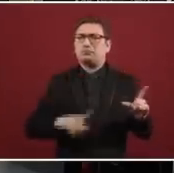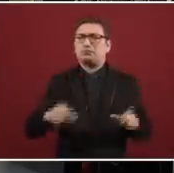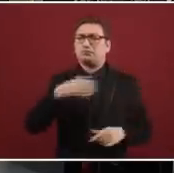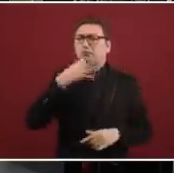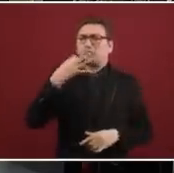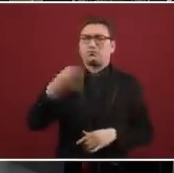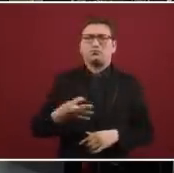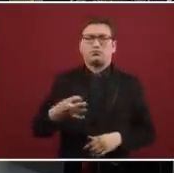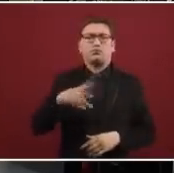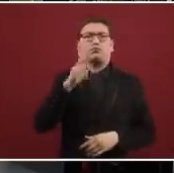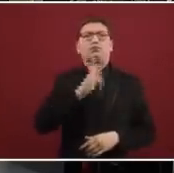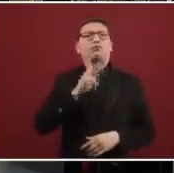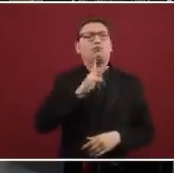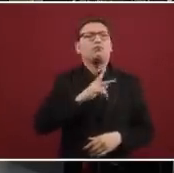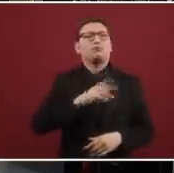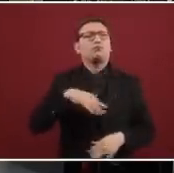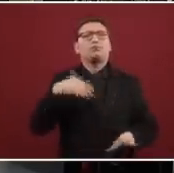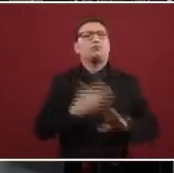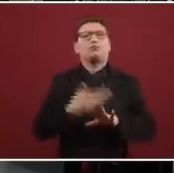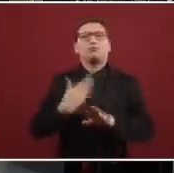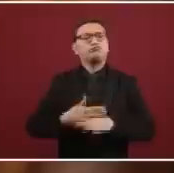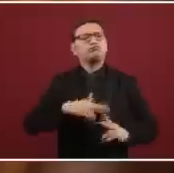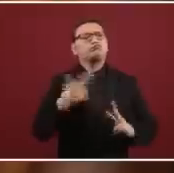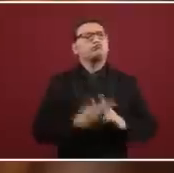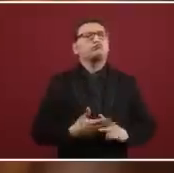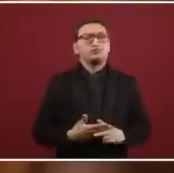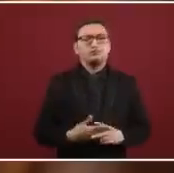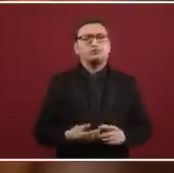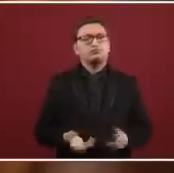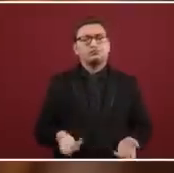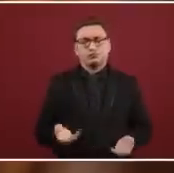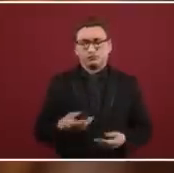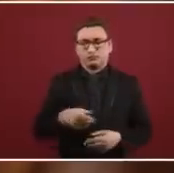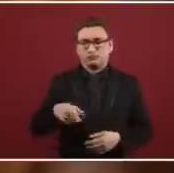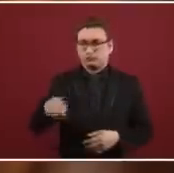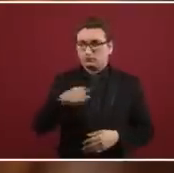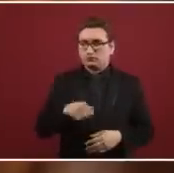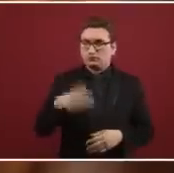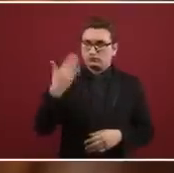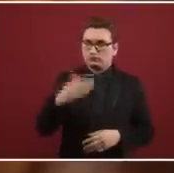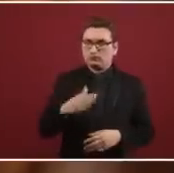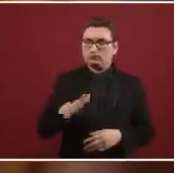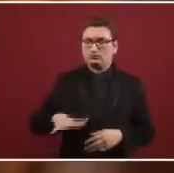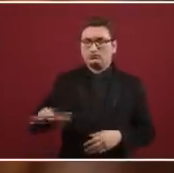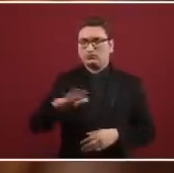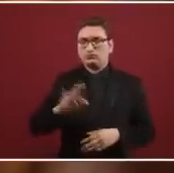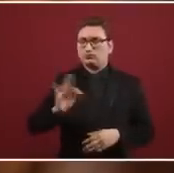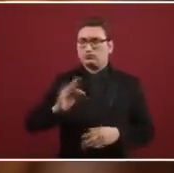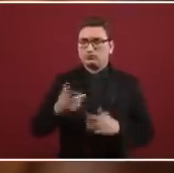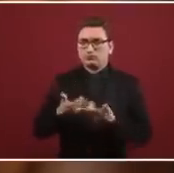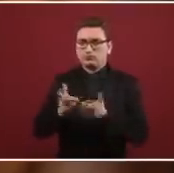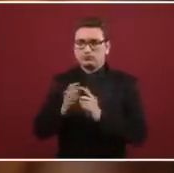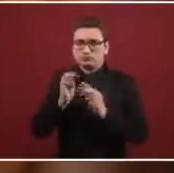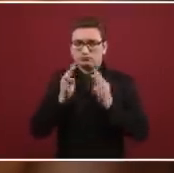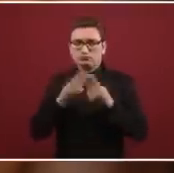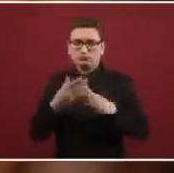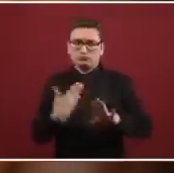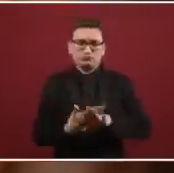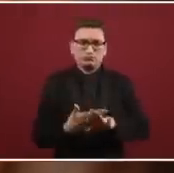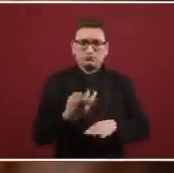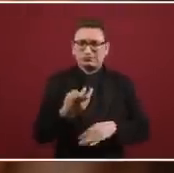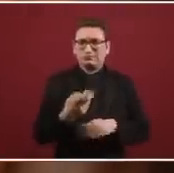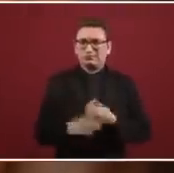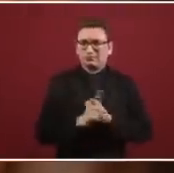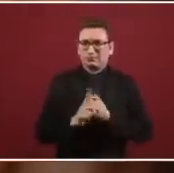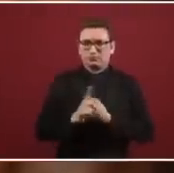que a ver cuántos salen vivos. Quiero saber ustedes si están previendo o qué van a hacer para prever precisamente que